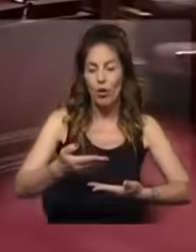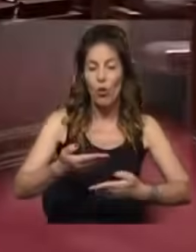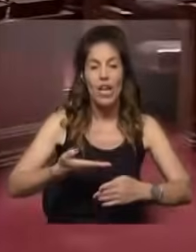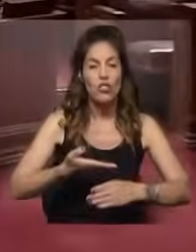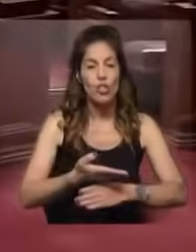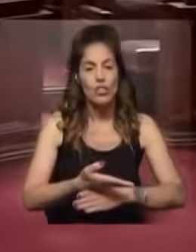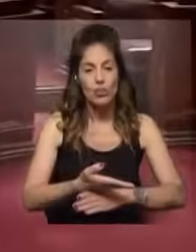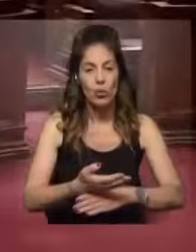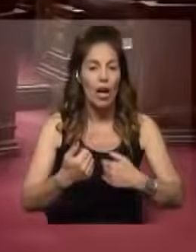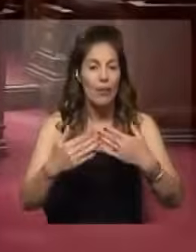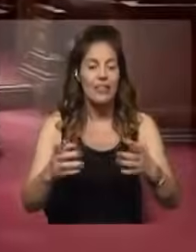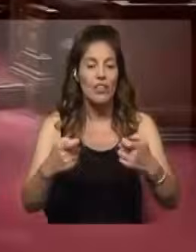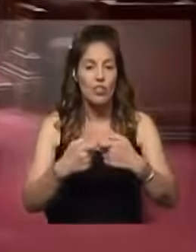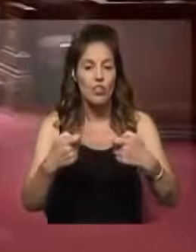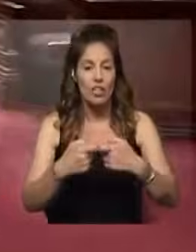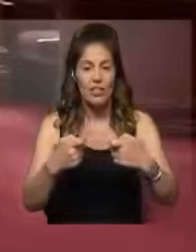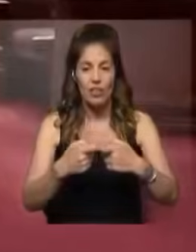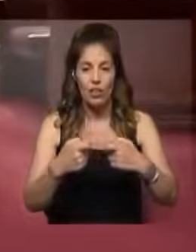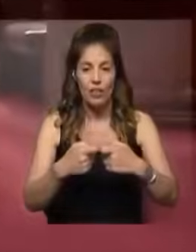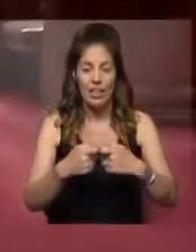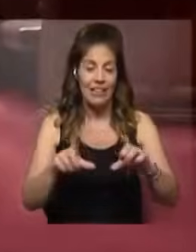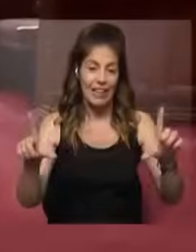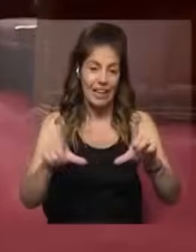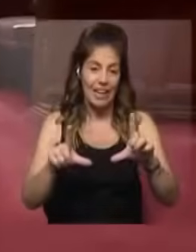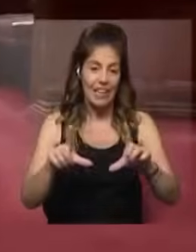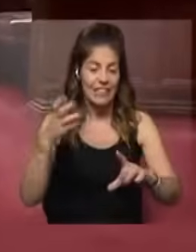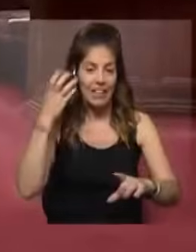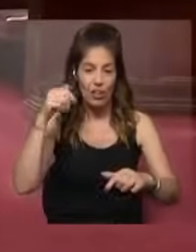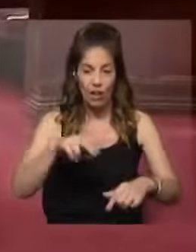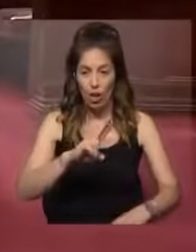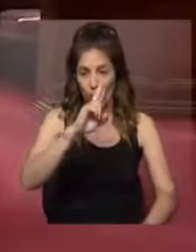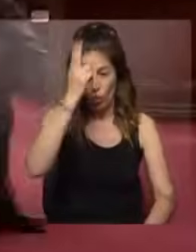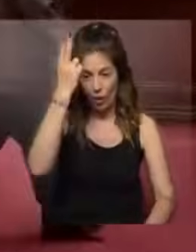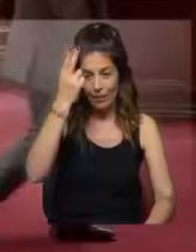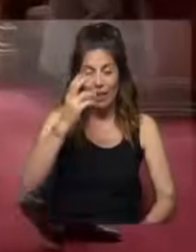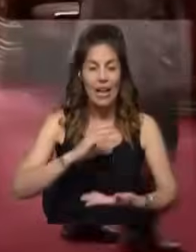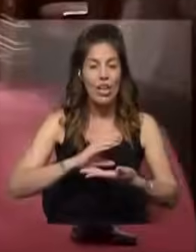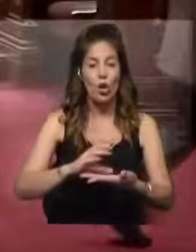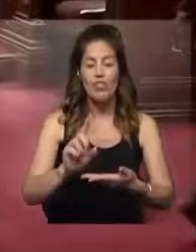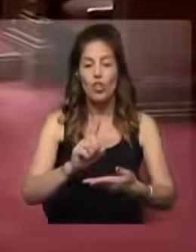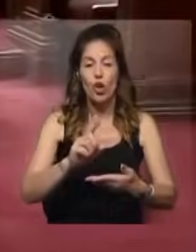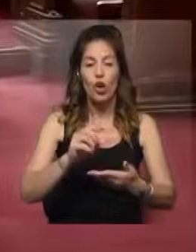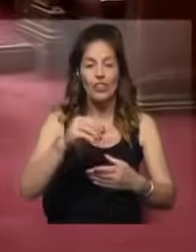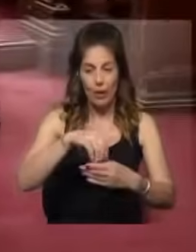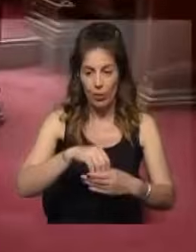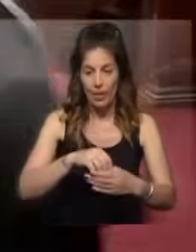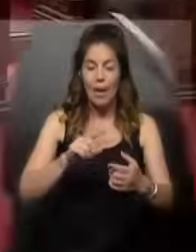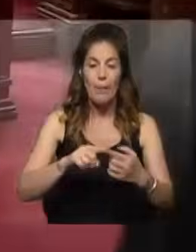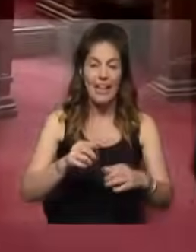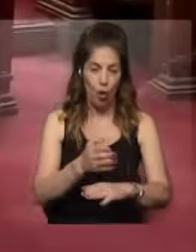que había partido de la asociación de braster del Uruguay eh Y la compensación no estaba en el preacuerdo en esos momento se